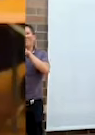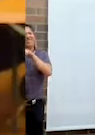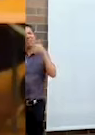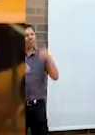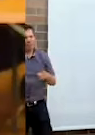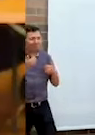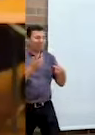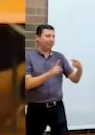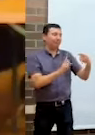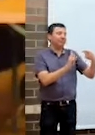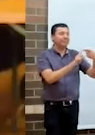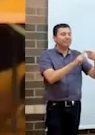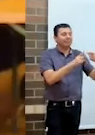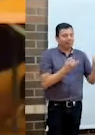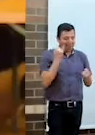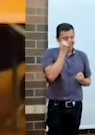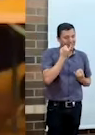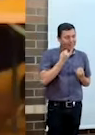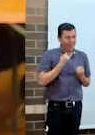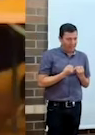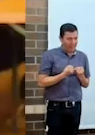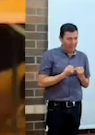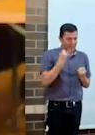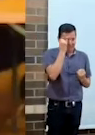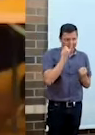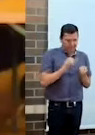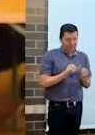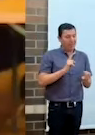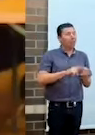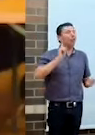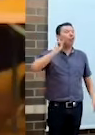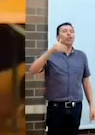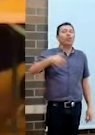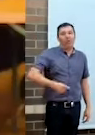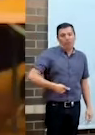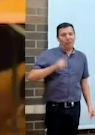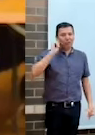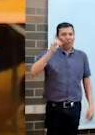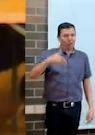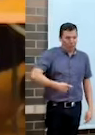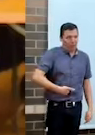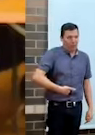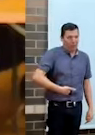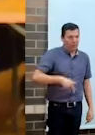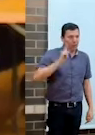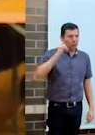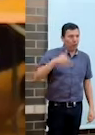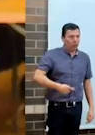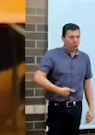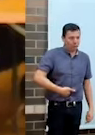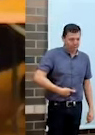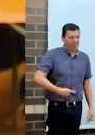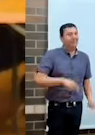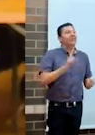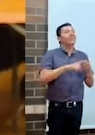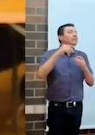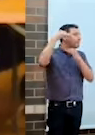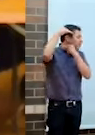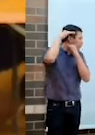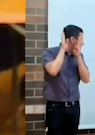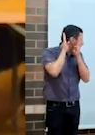un montón de sentidos en los que estamos buscando siempre una identidad, la sordidad,